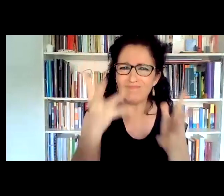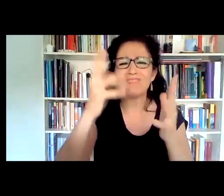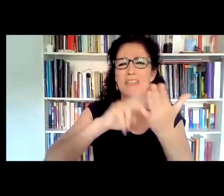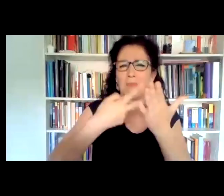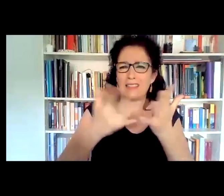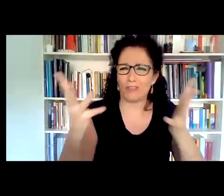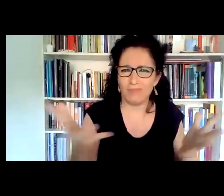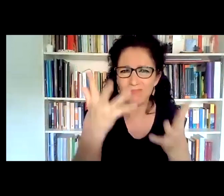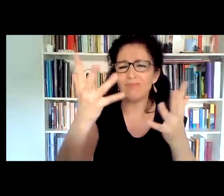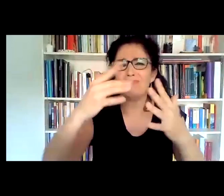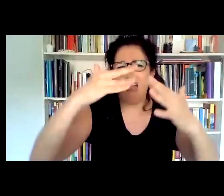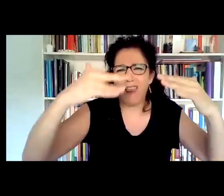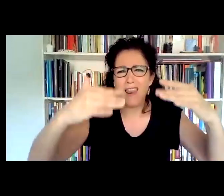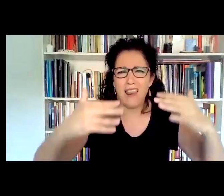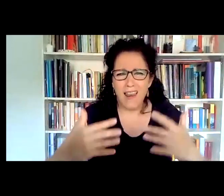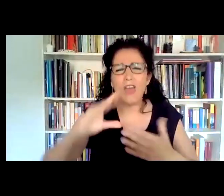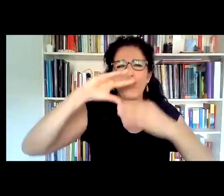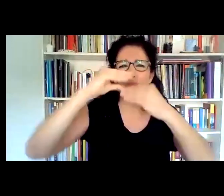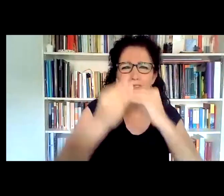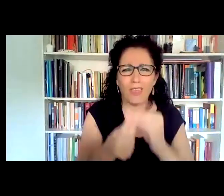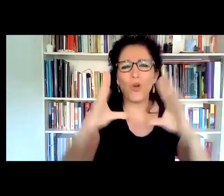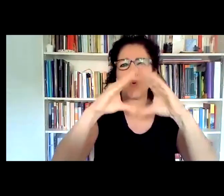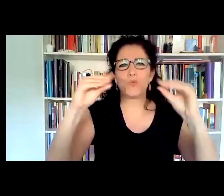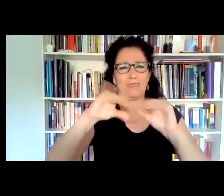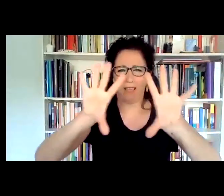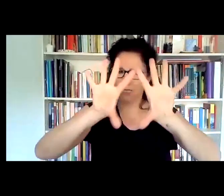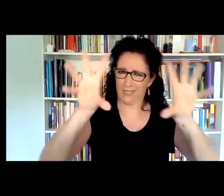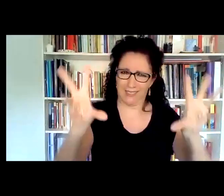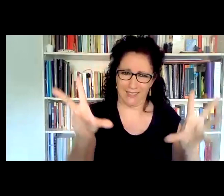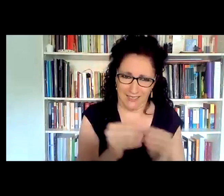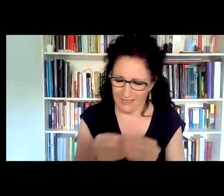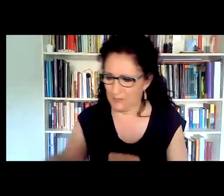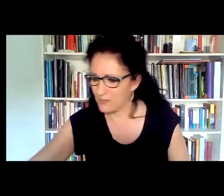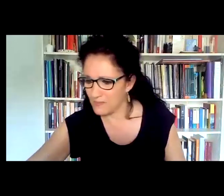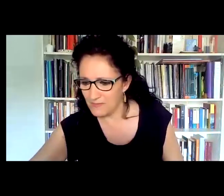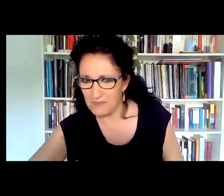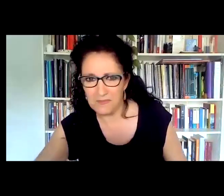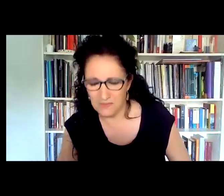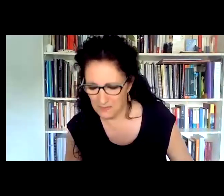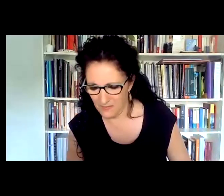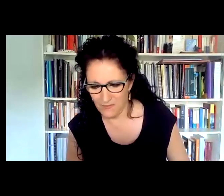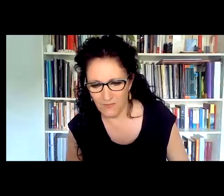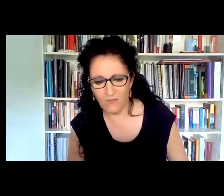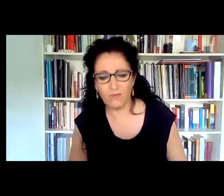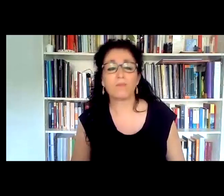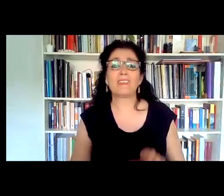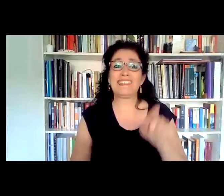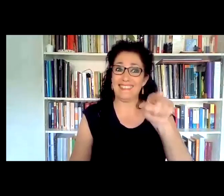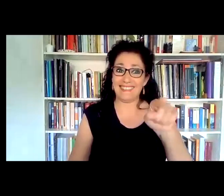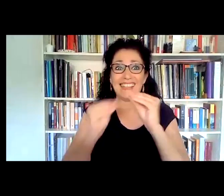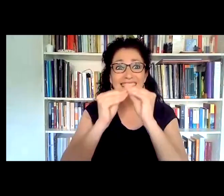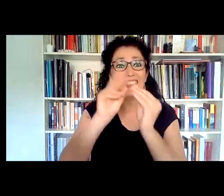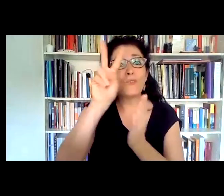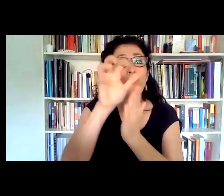la educación, promoviendo su participación en los diferentes ámbitos, a nivel universitario, en la elaboración